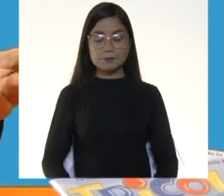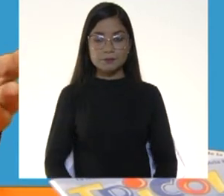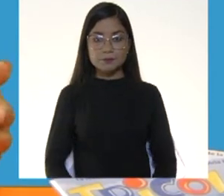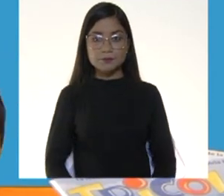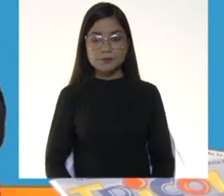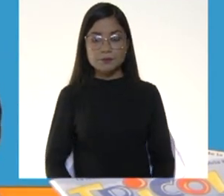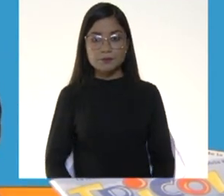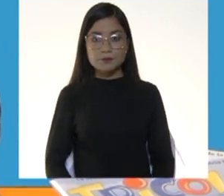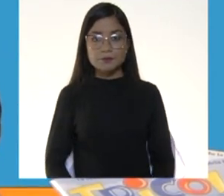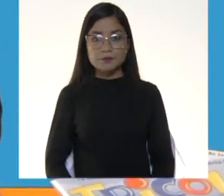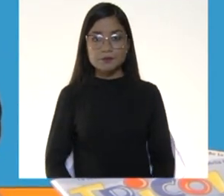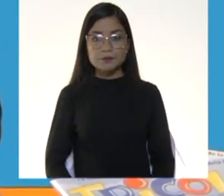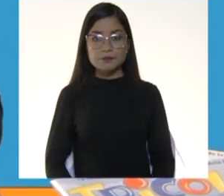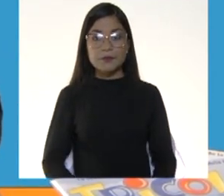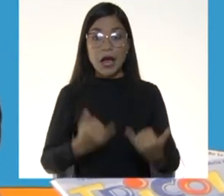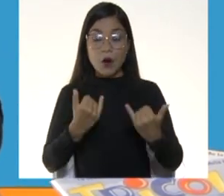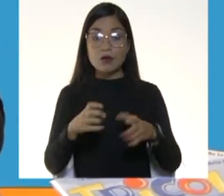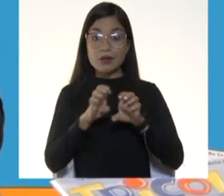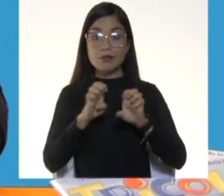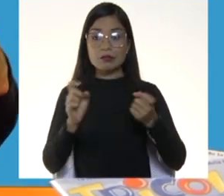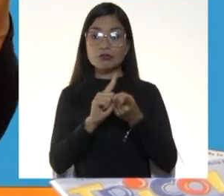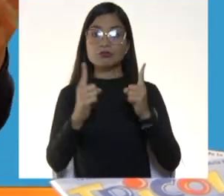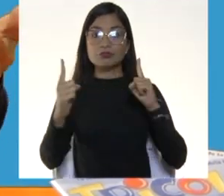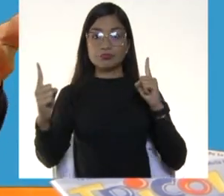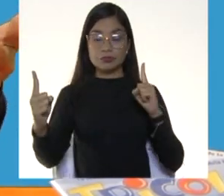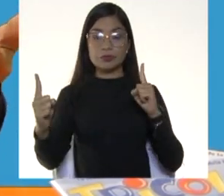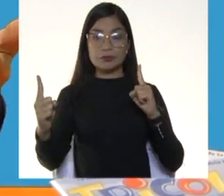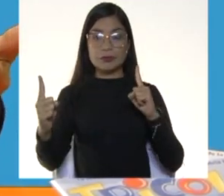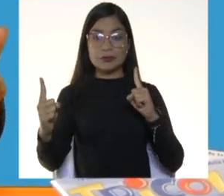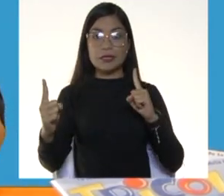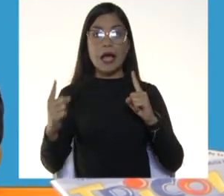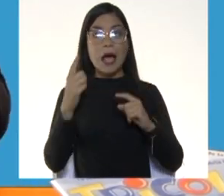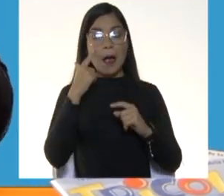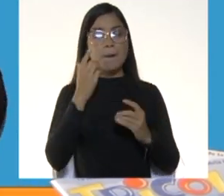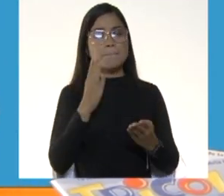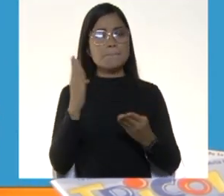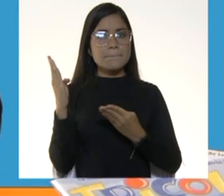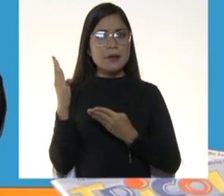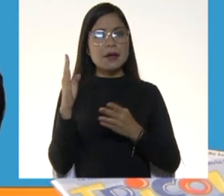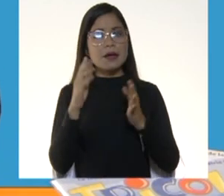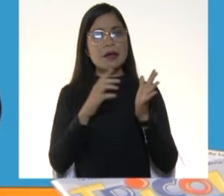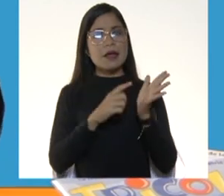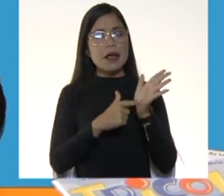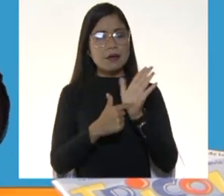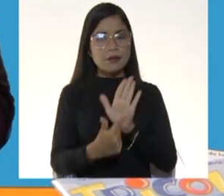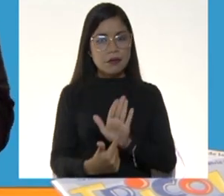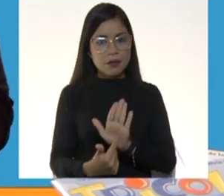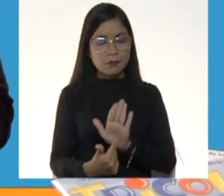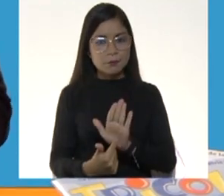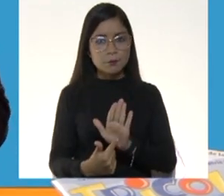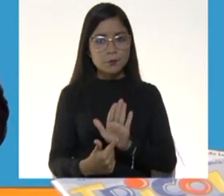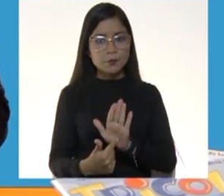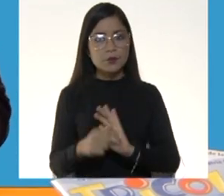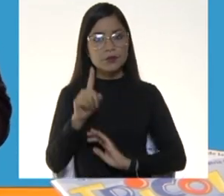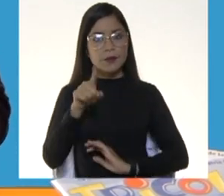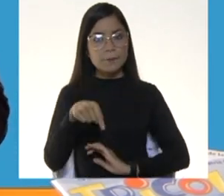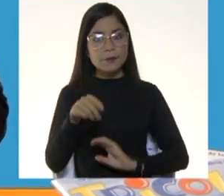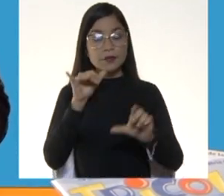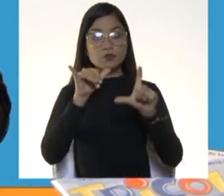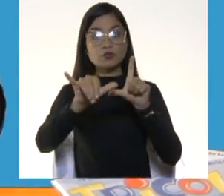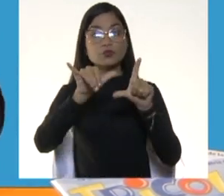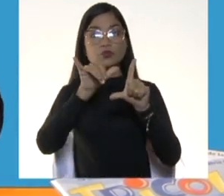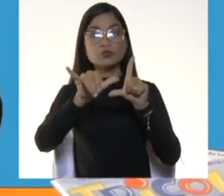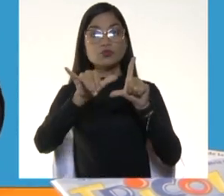por esto que te invitamos, además de ver estos ejemplos, a seguir nuestro canal de